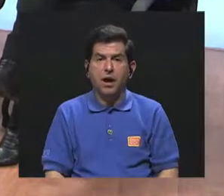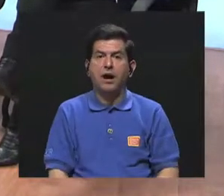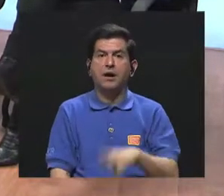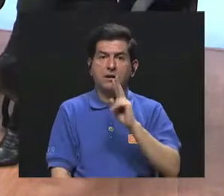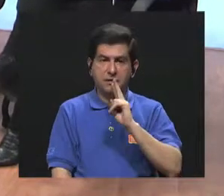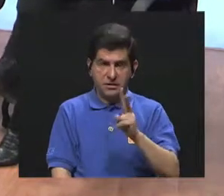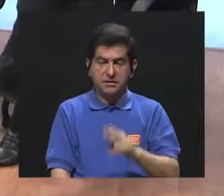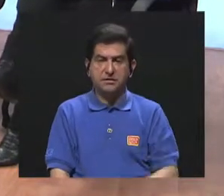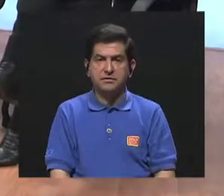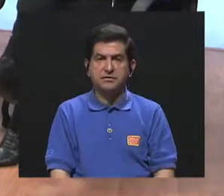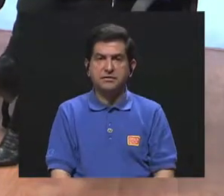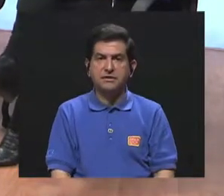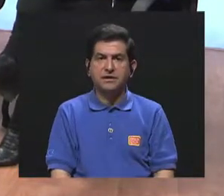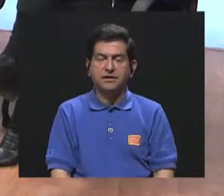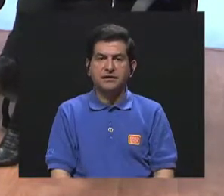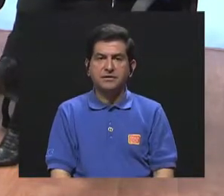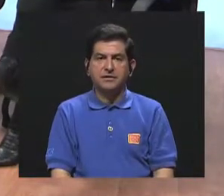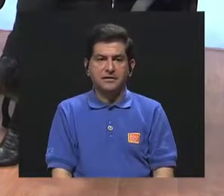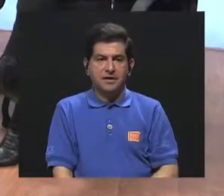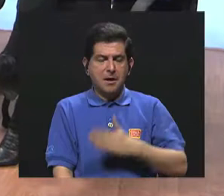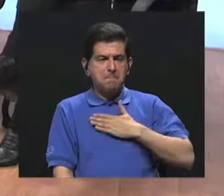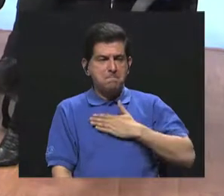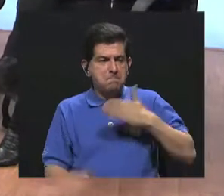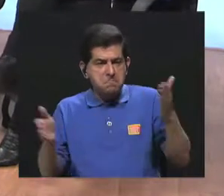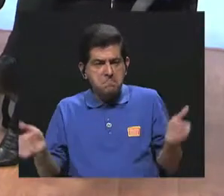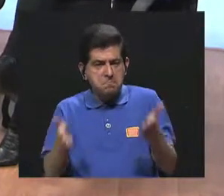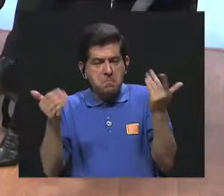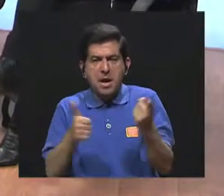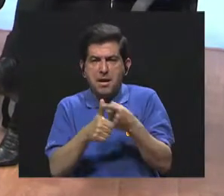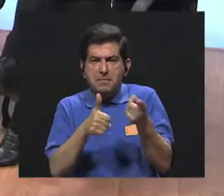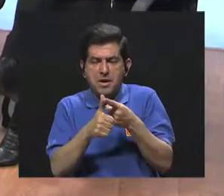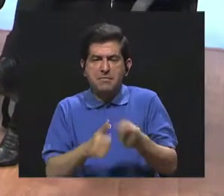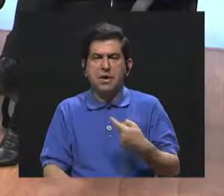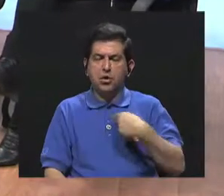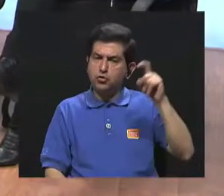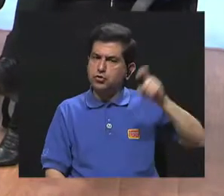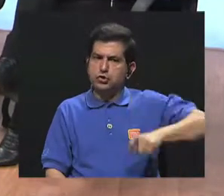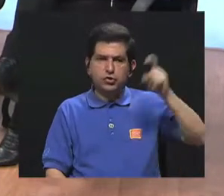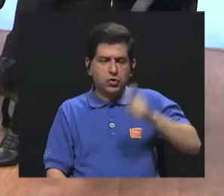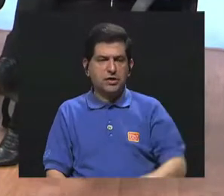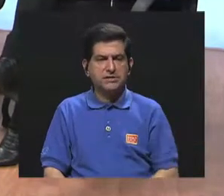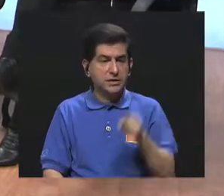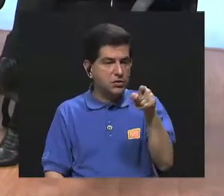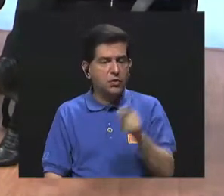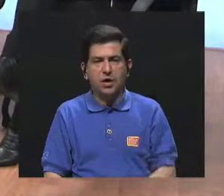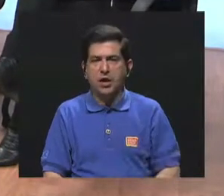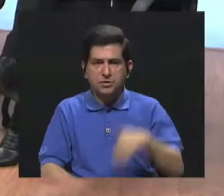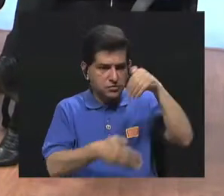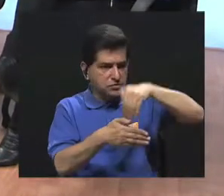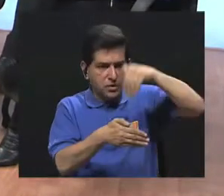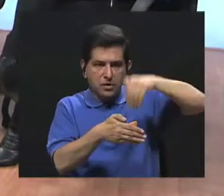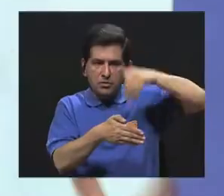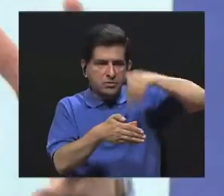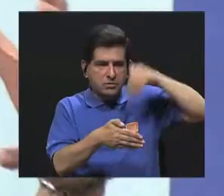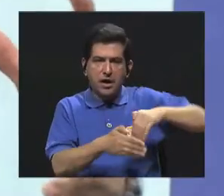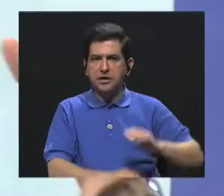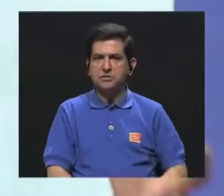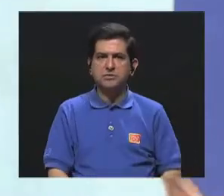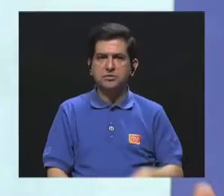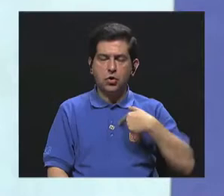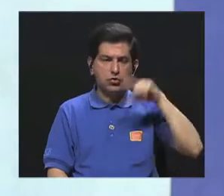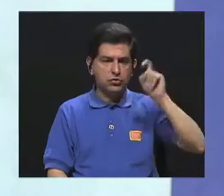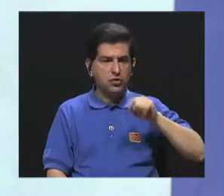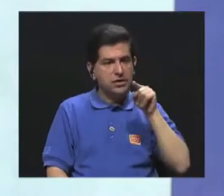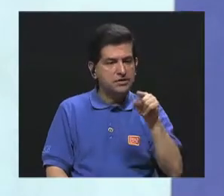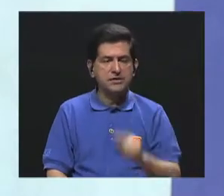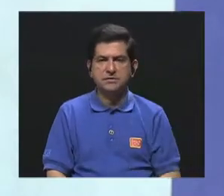como mi impulso inicial fue como necesito como registrar esto, o sea, necesito como almacenar